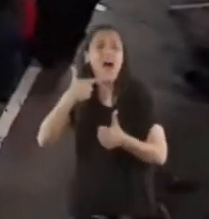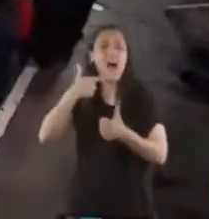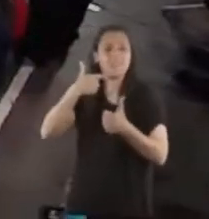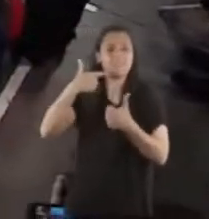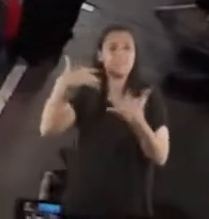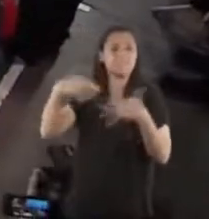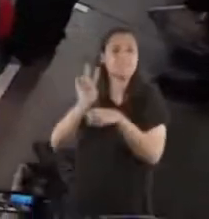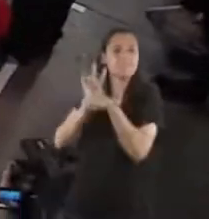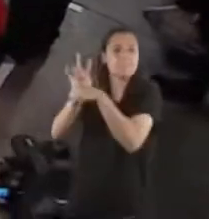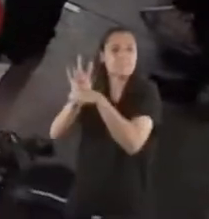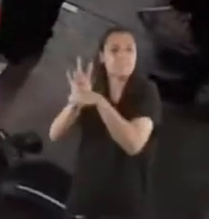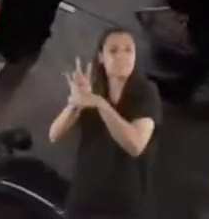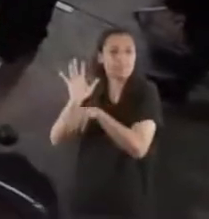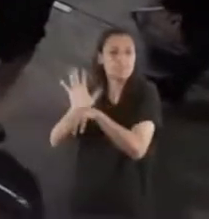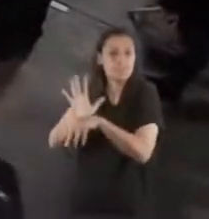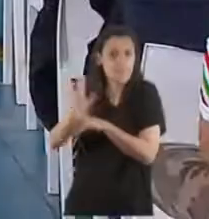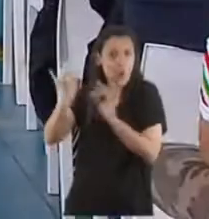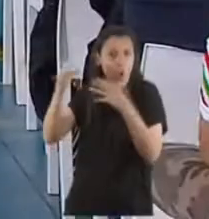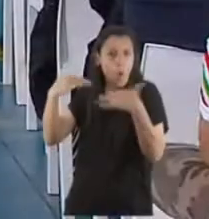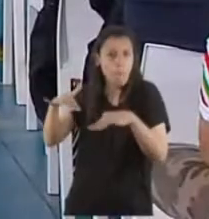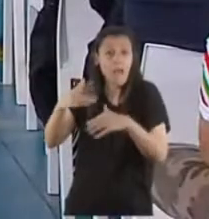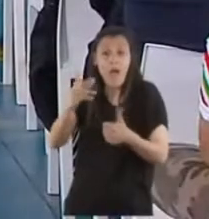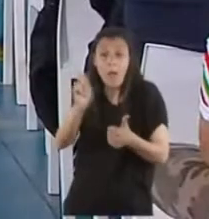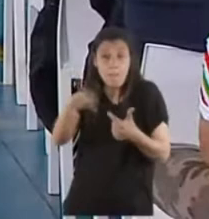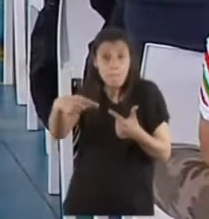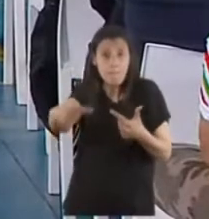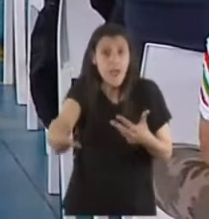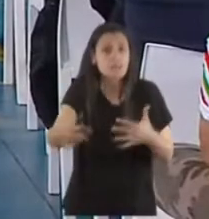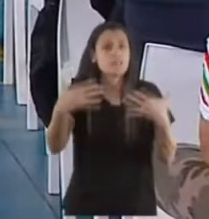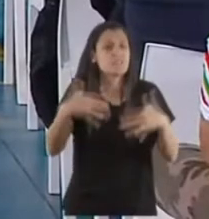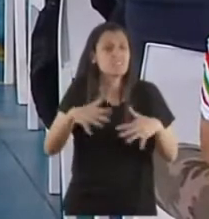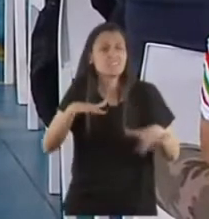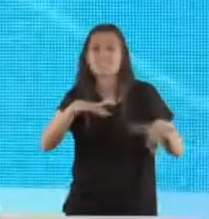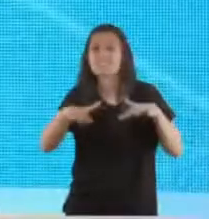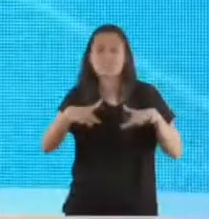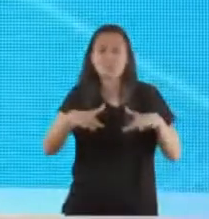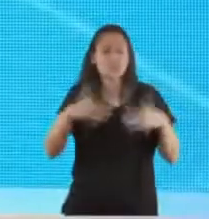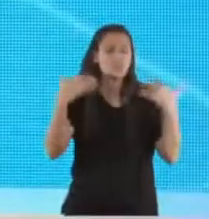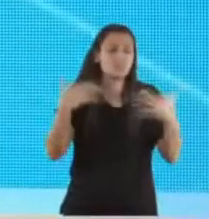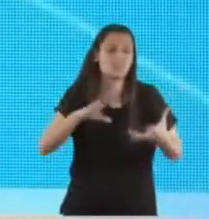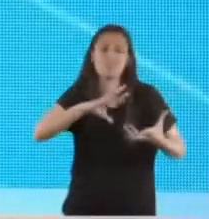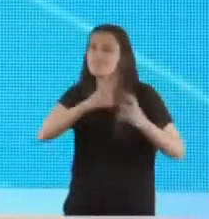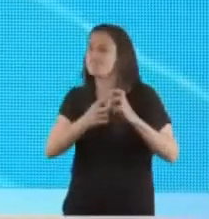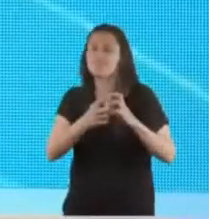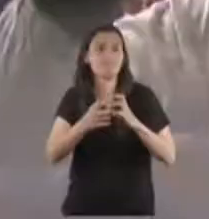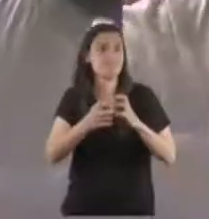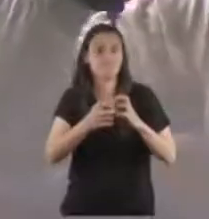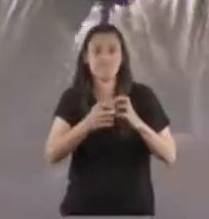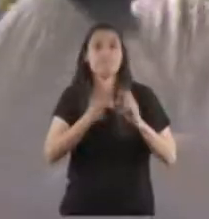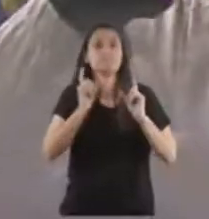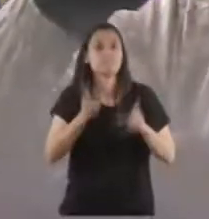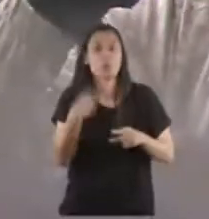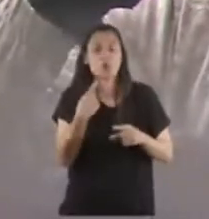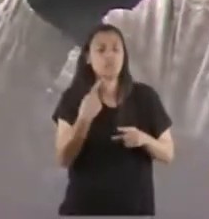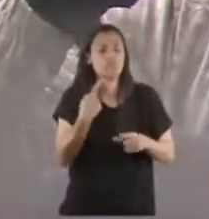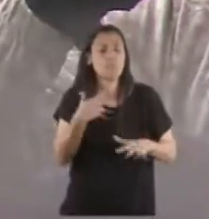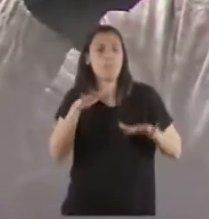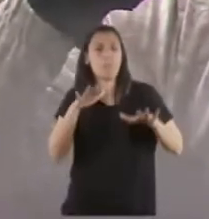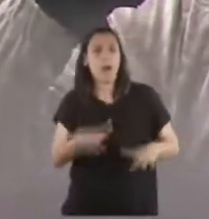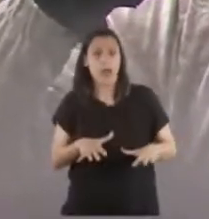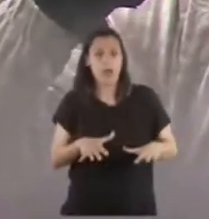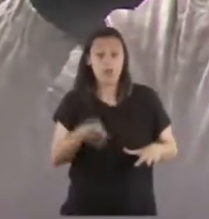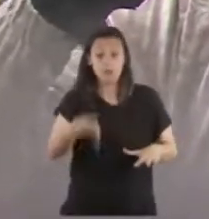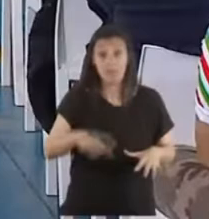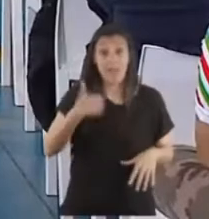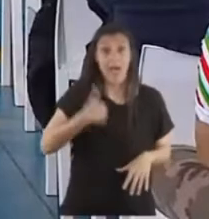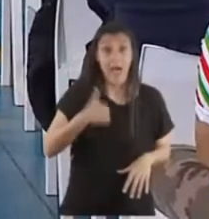Vamos a ver una situación en los próximos meses que casi que nos va a shockear. Acá en la